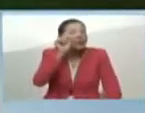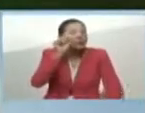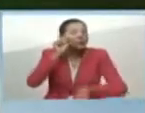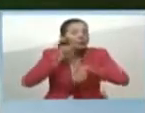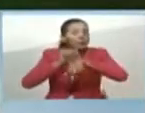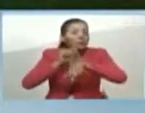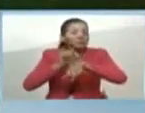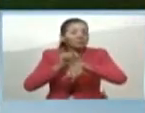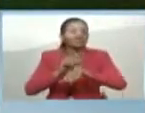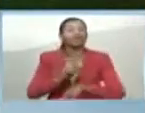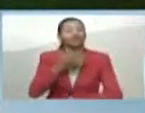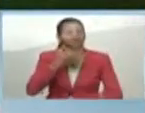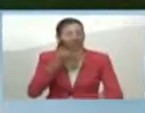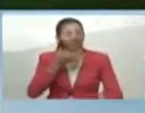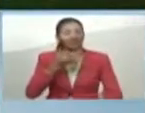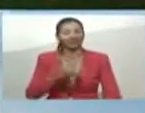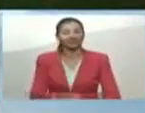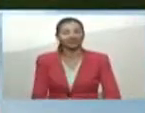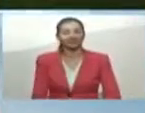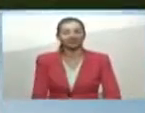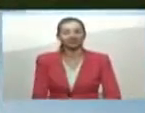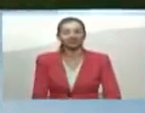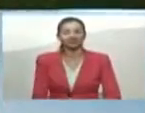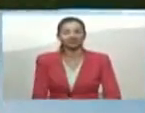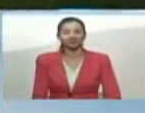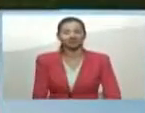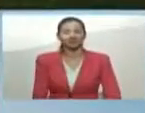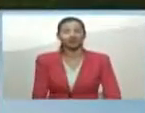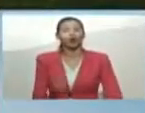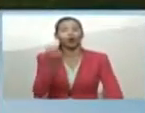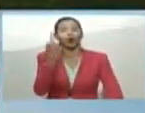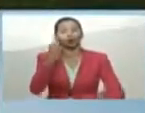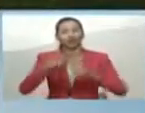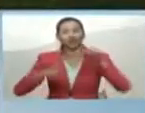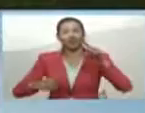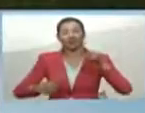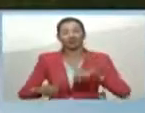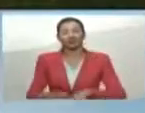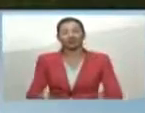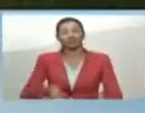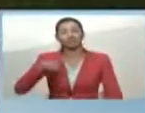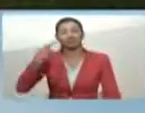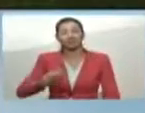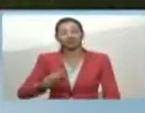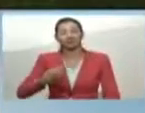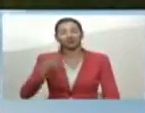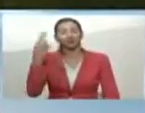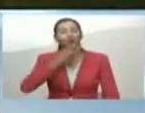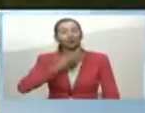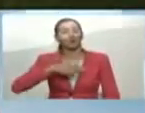No se ríen, ¿de verdad? Son las 11:30, mira. Mañana tenemos agenda dura.